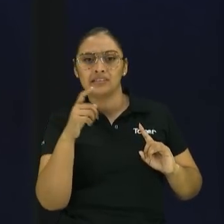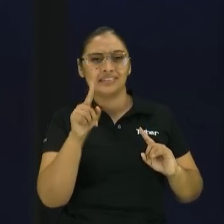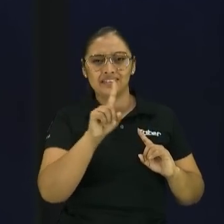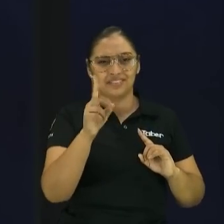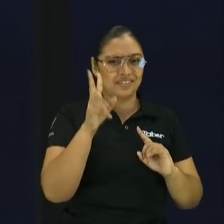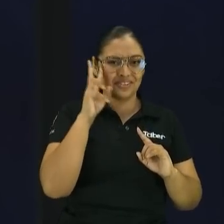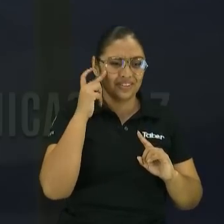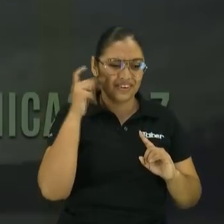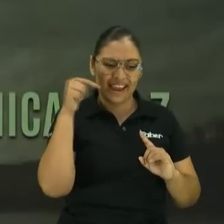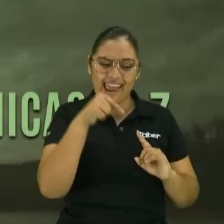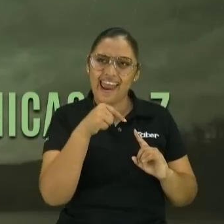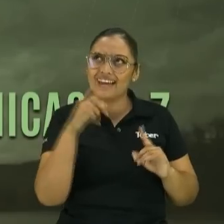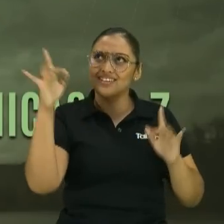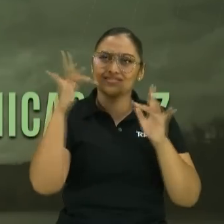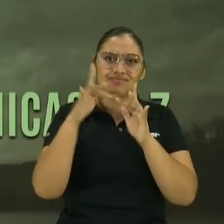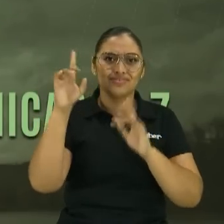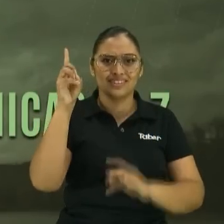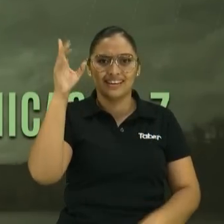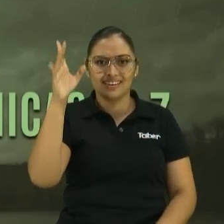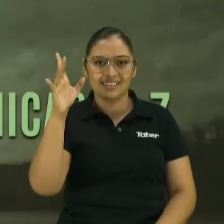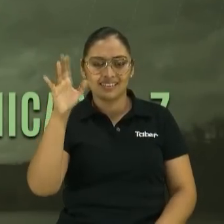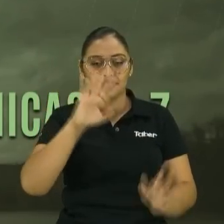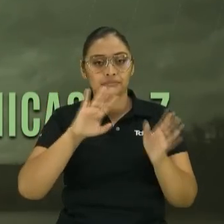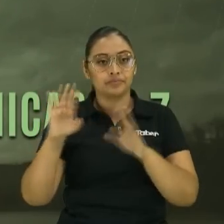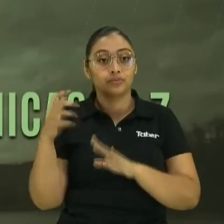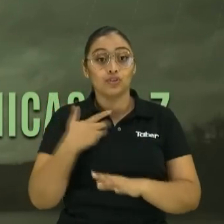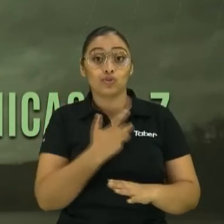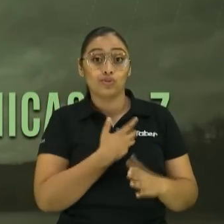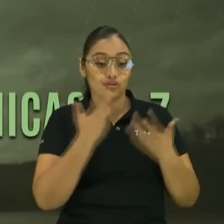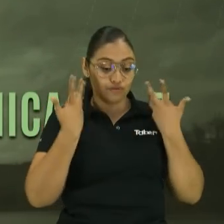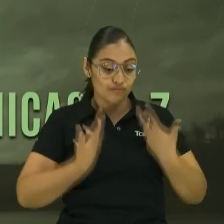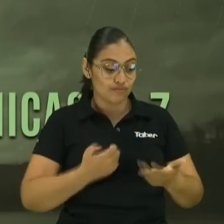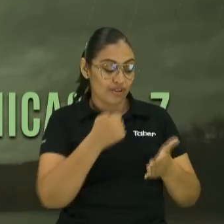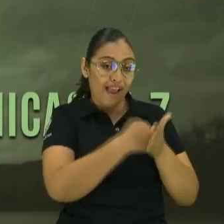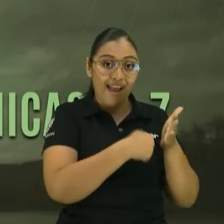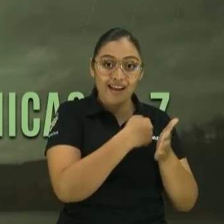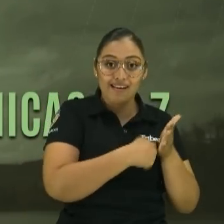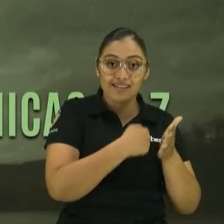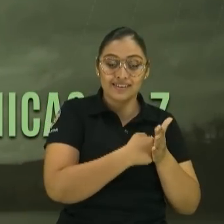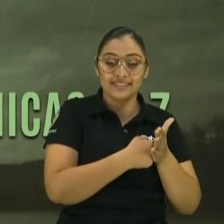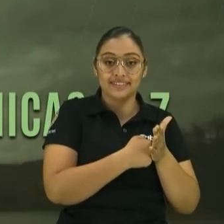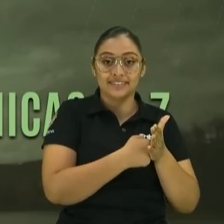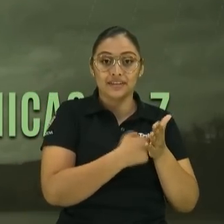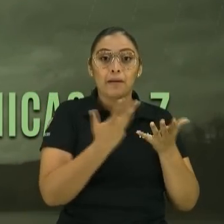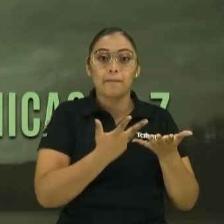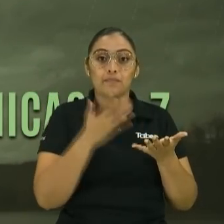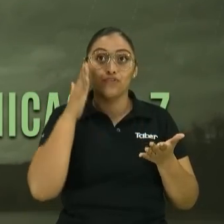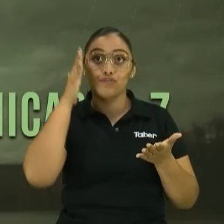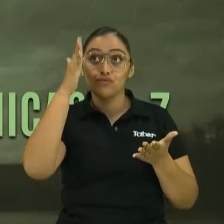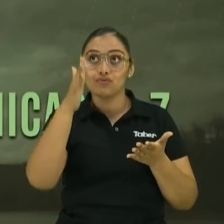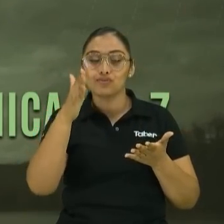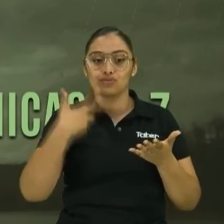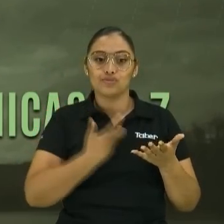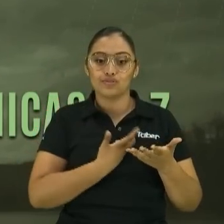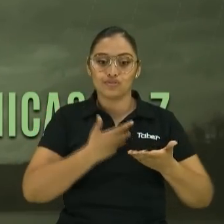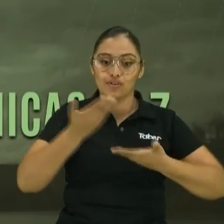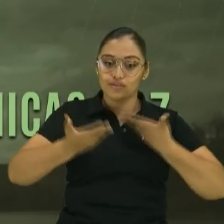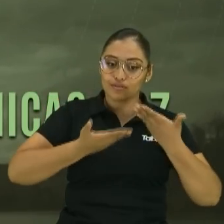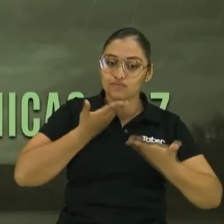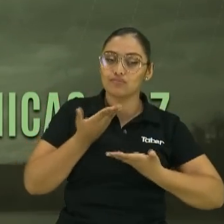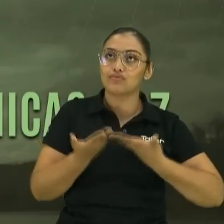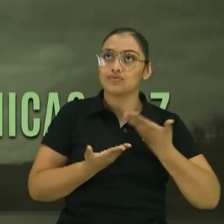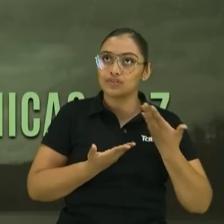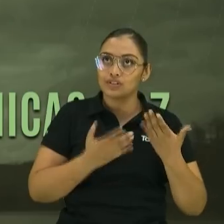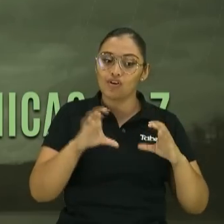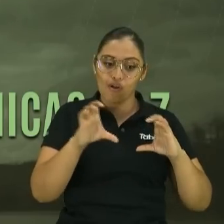7 pero esforzaos vosotros y no desfallezcan vuestras manos Pues hay recompensa para vuestra obra llega a nuestro corazón